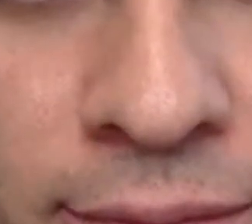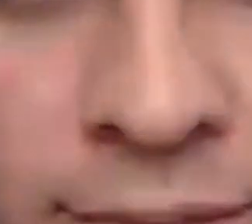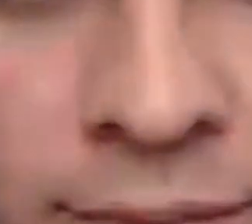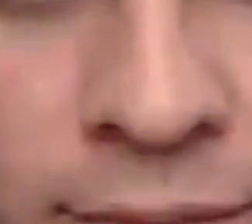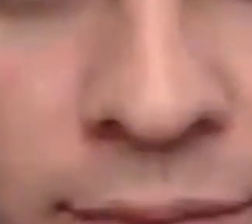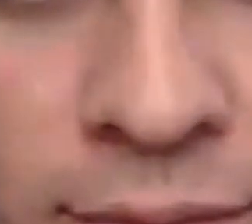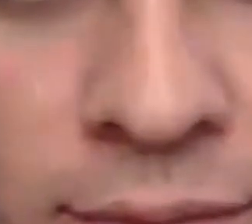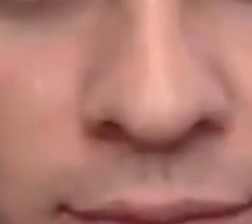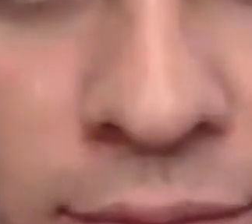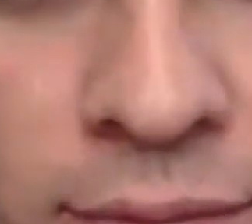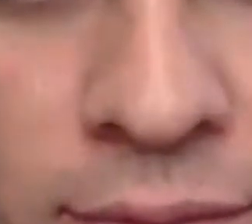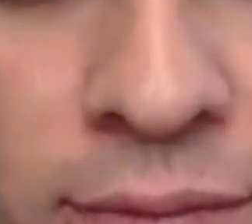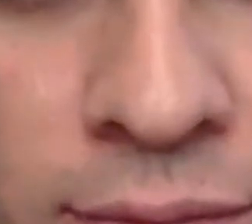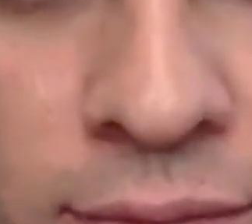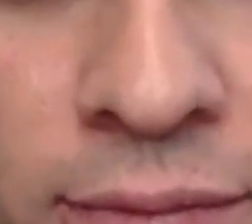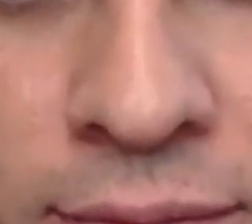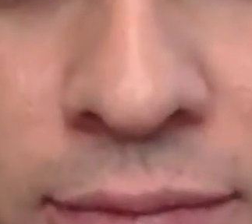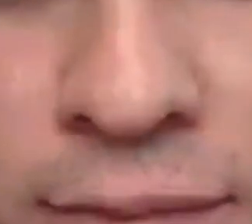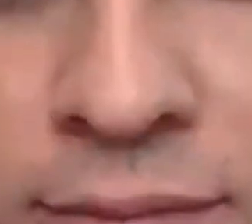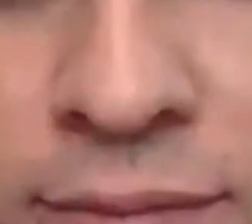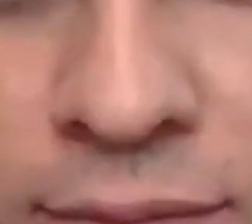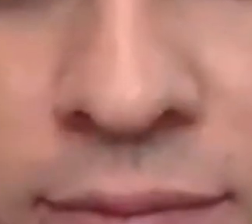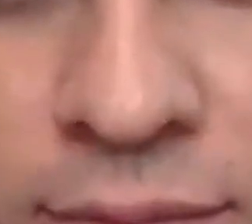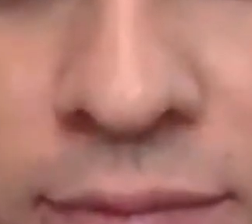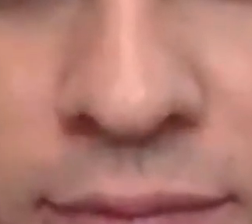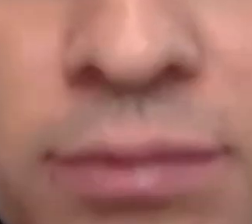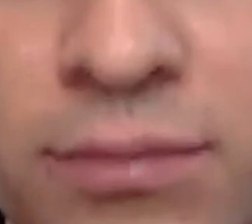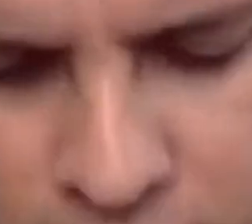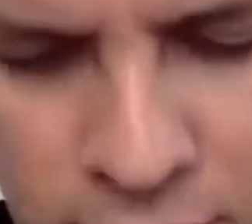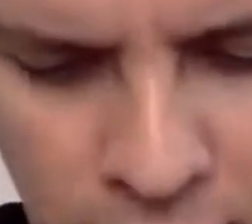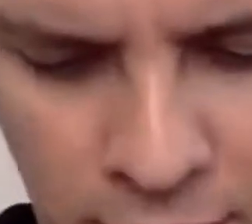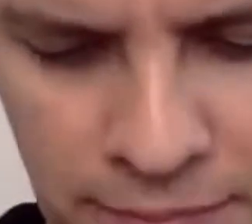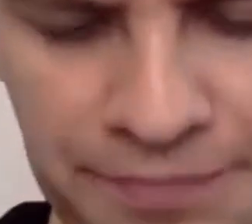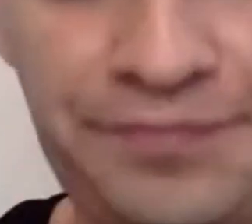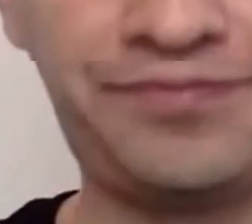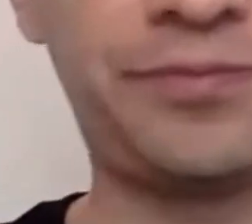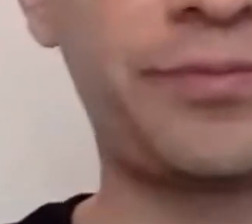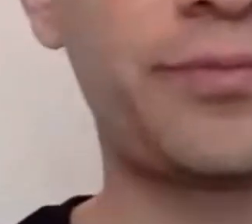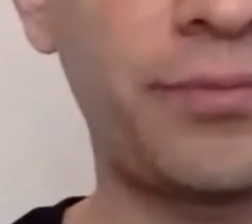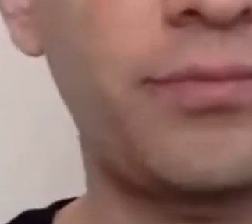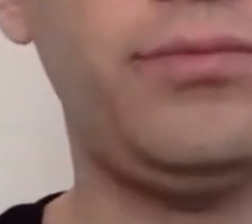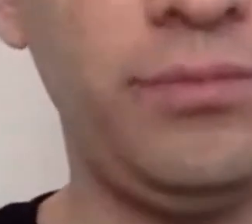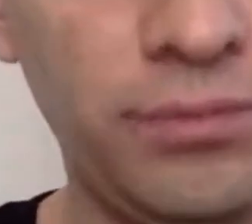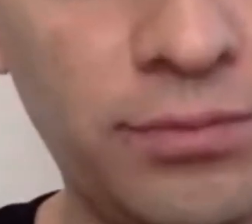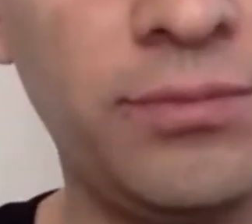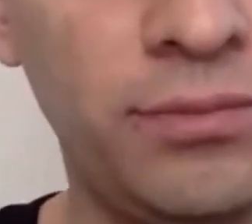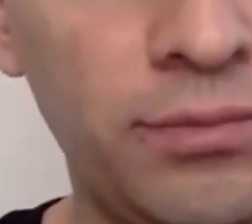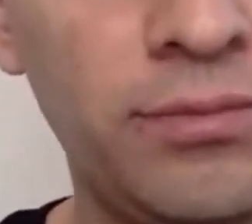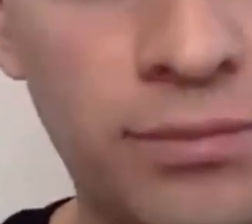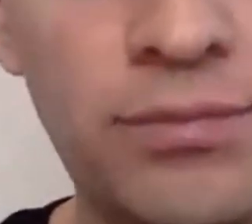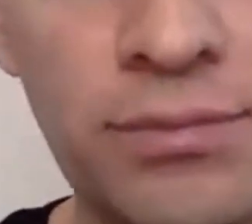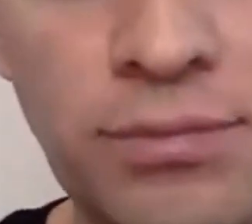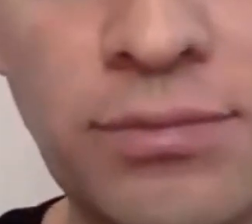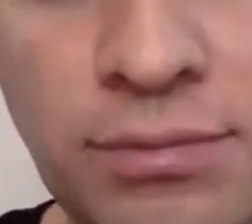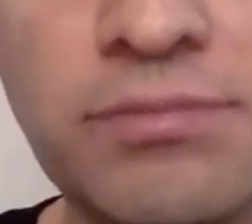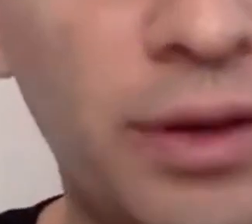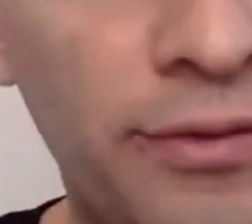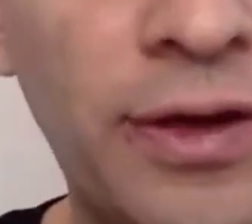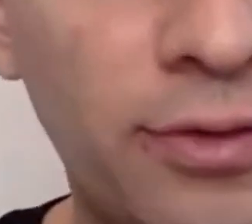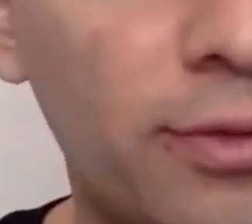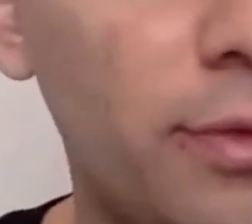Y pueden aparecer también en la sección de calificaciones de Classroom, ¿sí? Eso se configura,